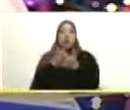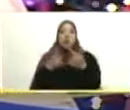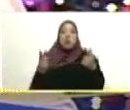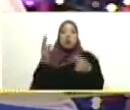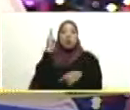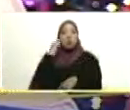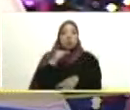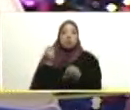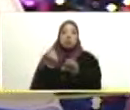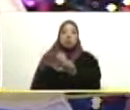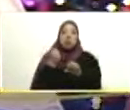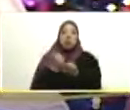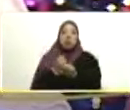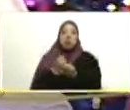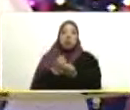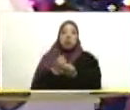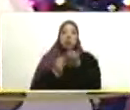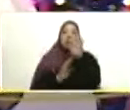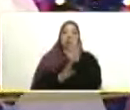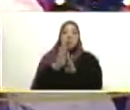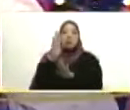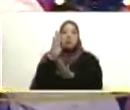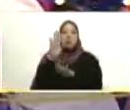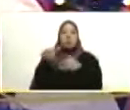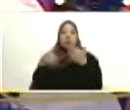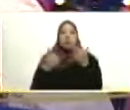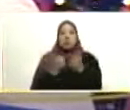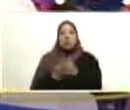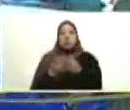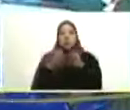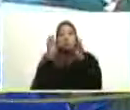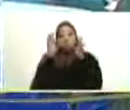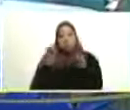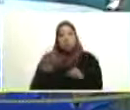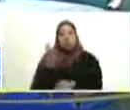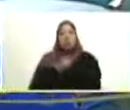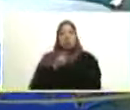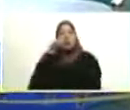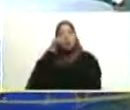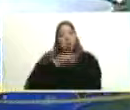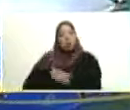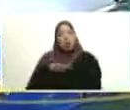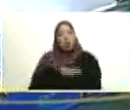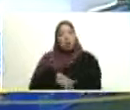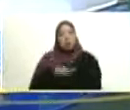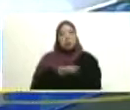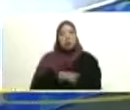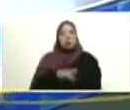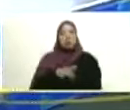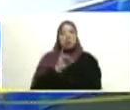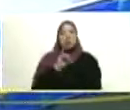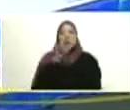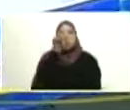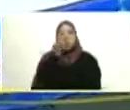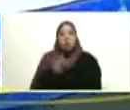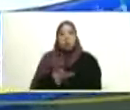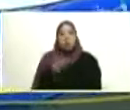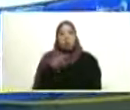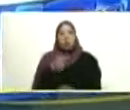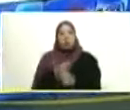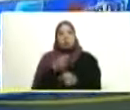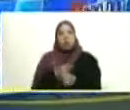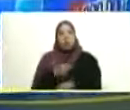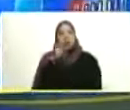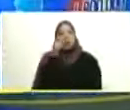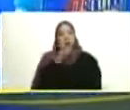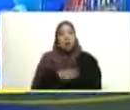autoconstrucción. Hemos avanzado, pero todavía no es lo que necesitamos. Sin negar la participación